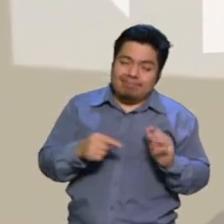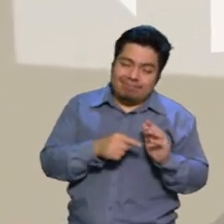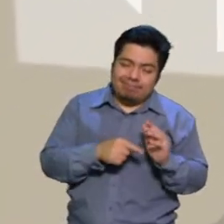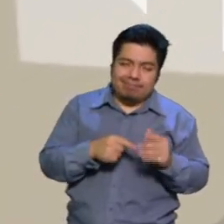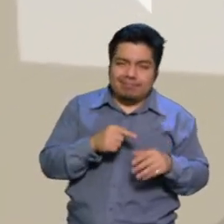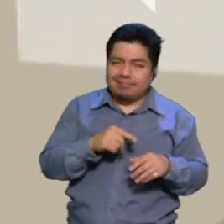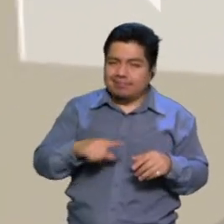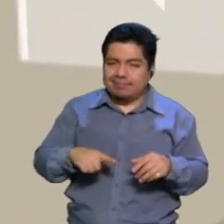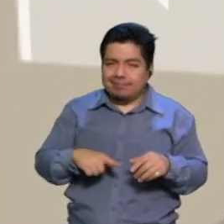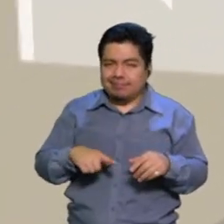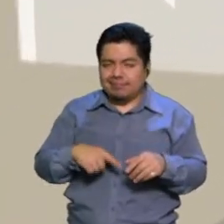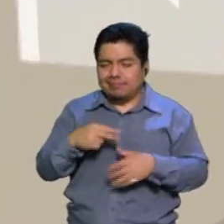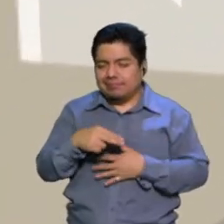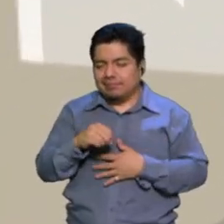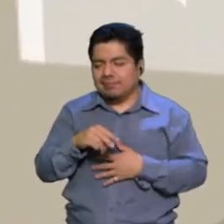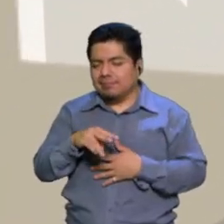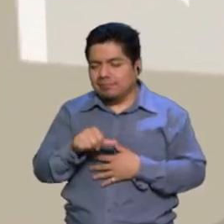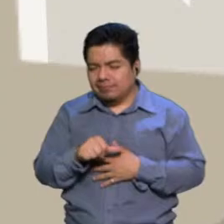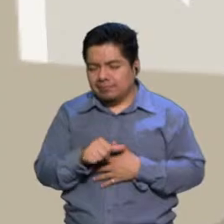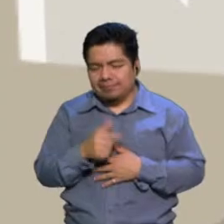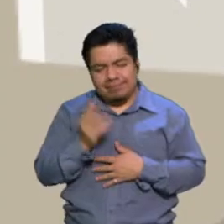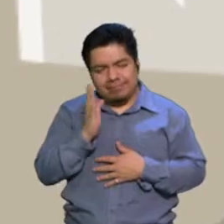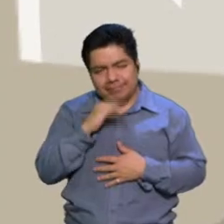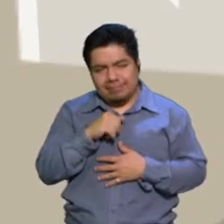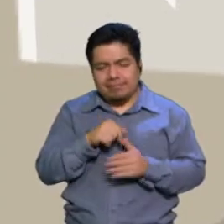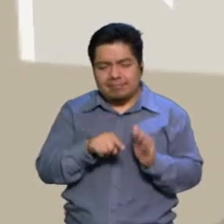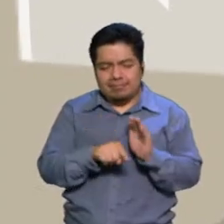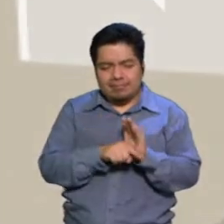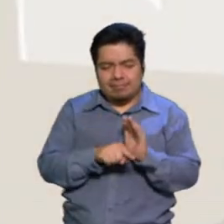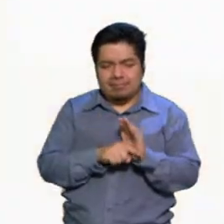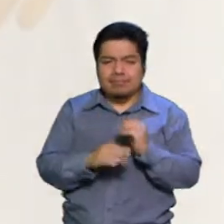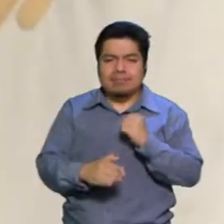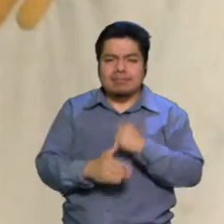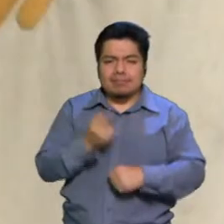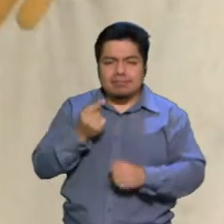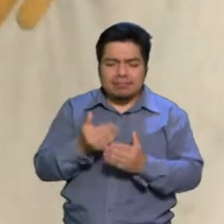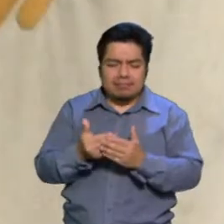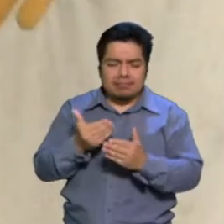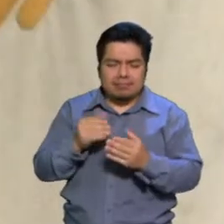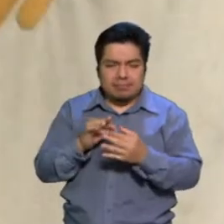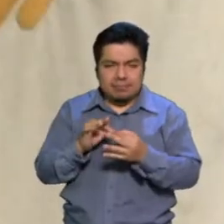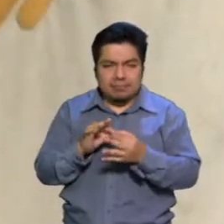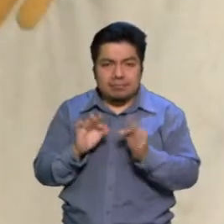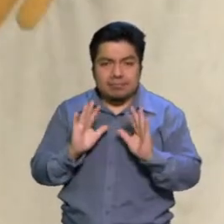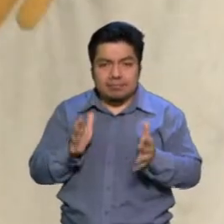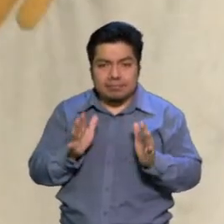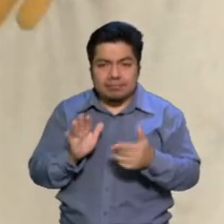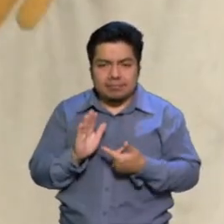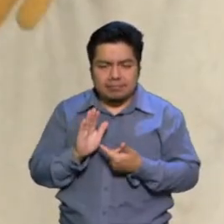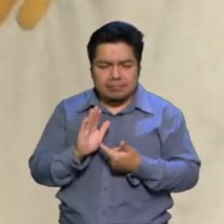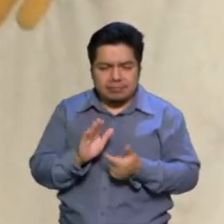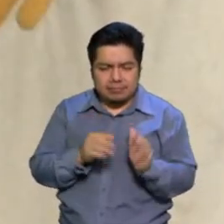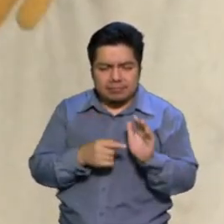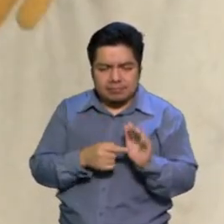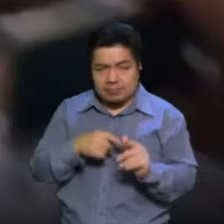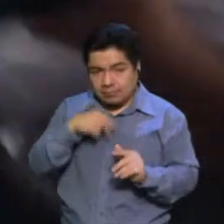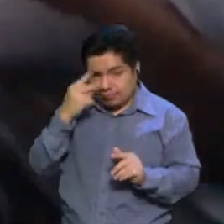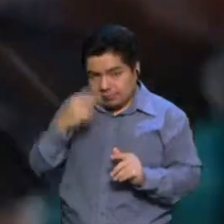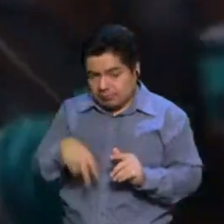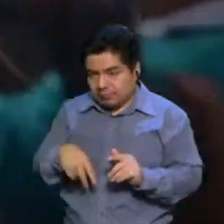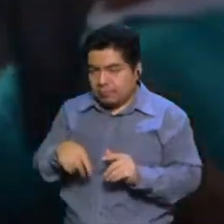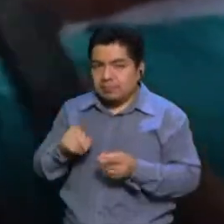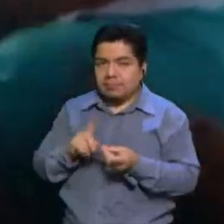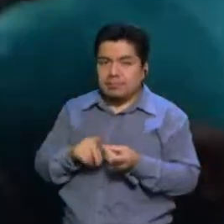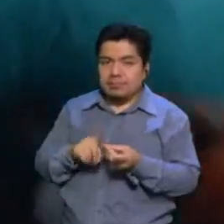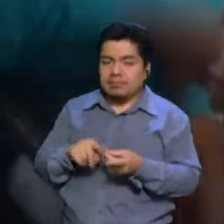el gobierno de Daniel Noboa. Cuéntenos, doctor, porque antes de entrar a esta sección platicábamos de que ya se iban a presentar los argumentos de parte de México en